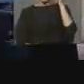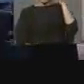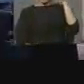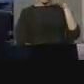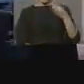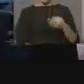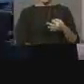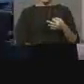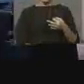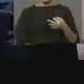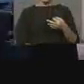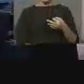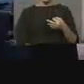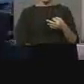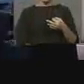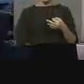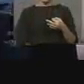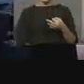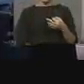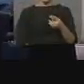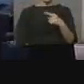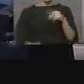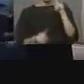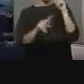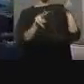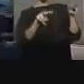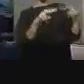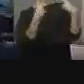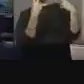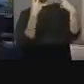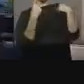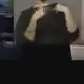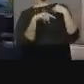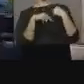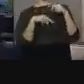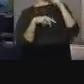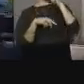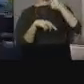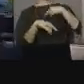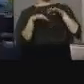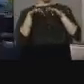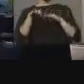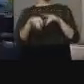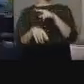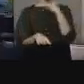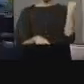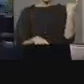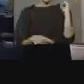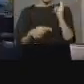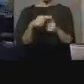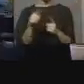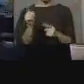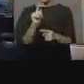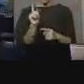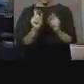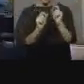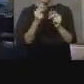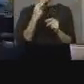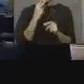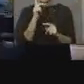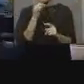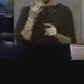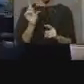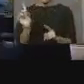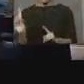decidir, éramos mirados como que estábamos con la muerte. El defender la vida no es exclusivo de uno o